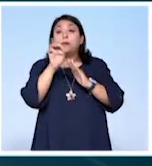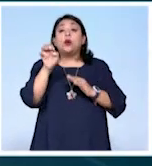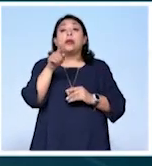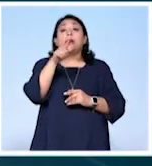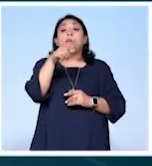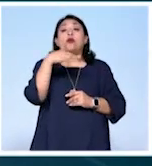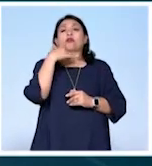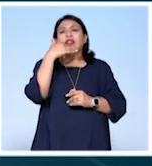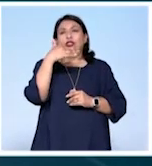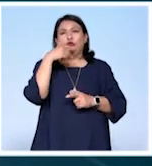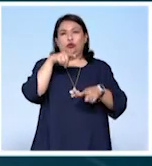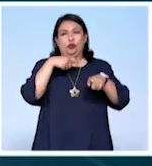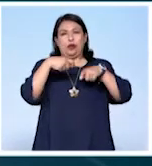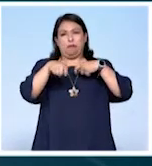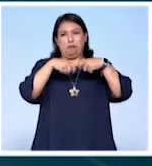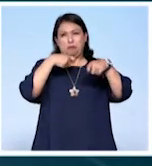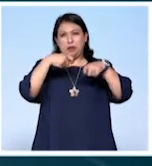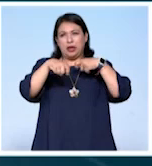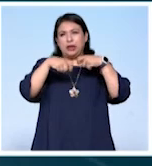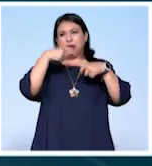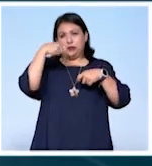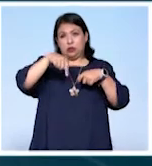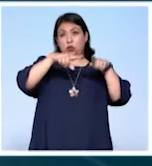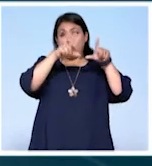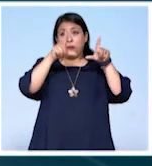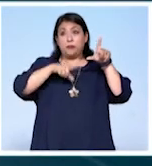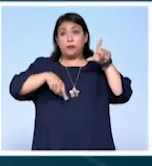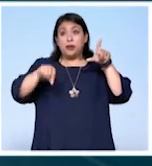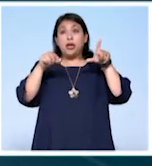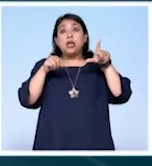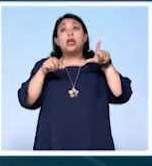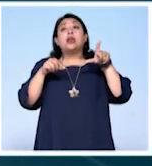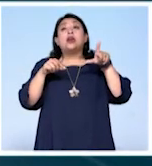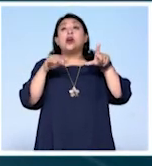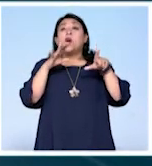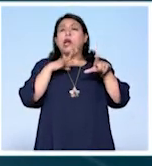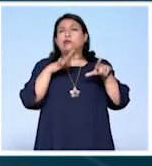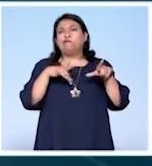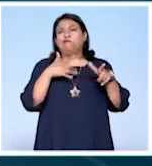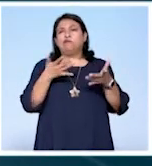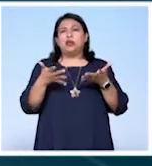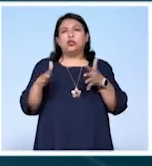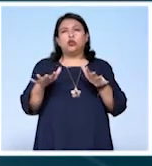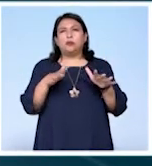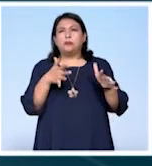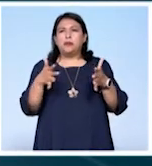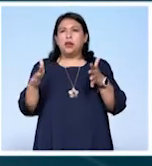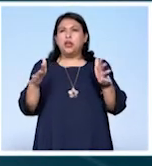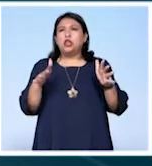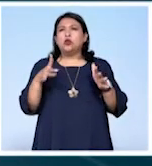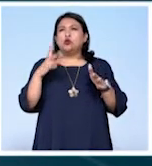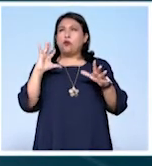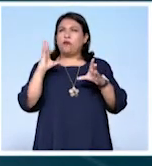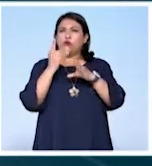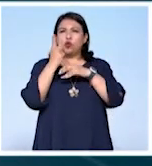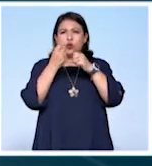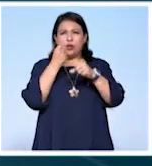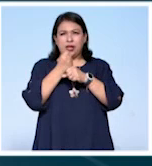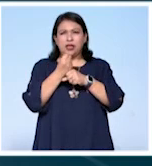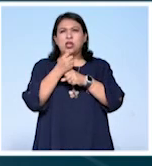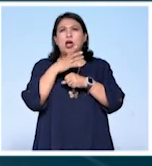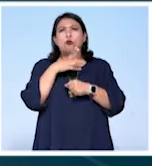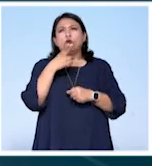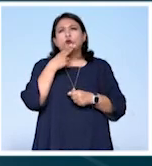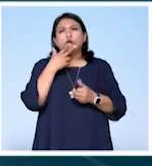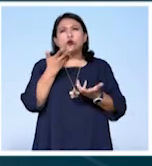los residuos plásticos para nuestro país, se tiene una estimación que por cada año hay un